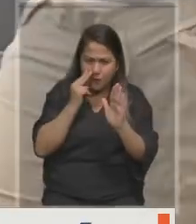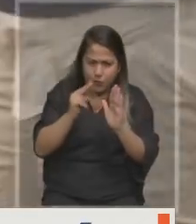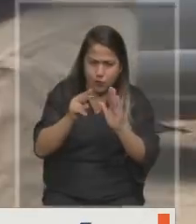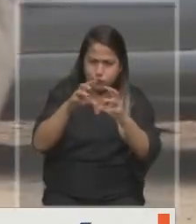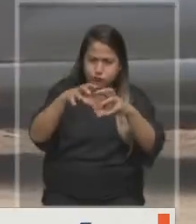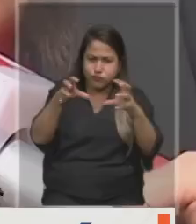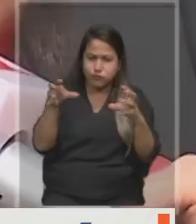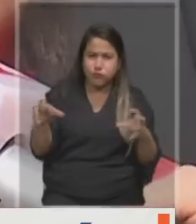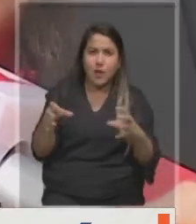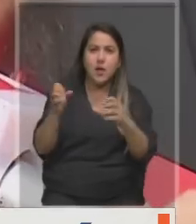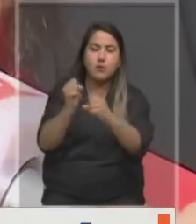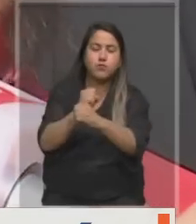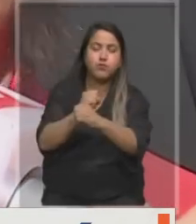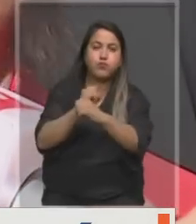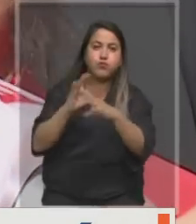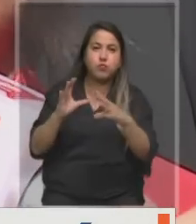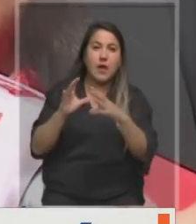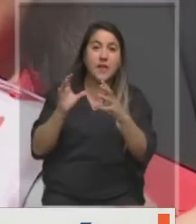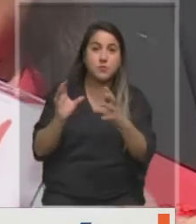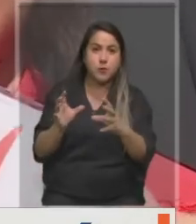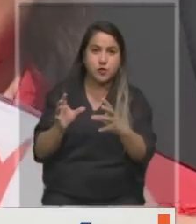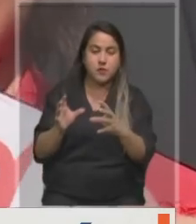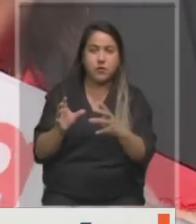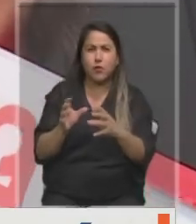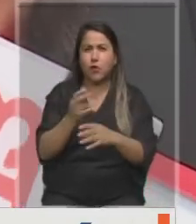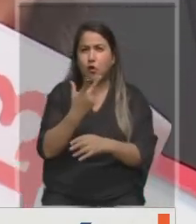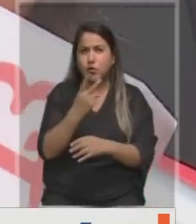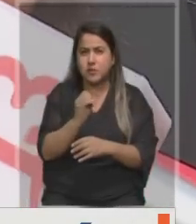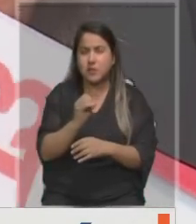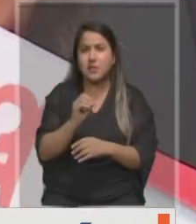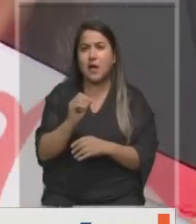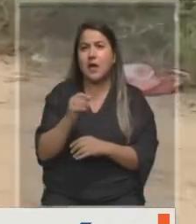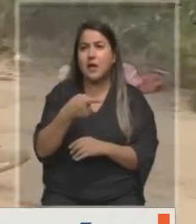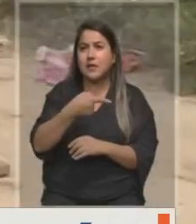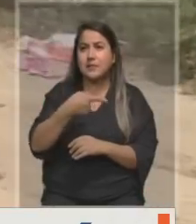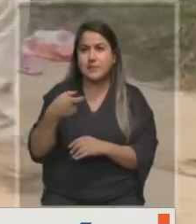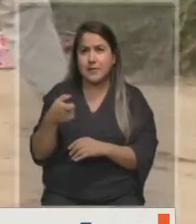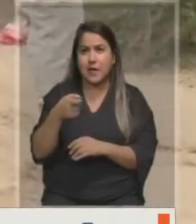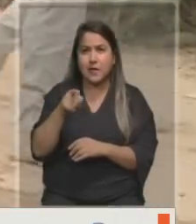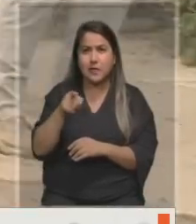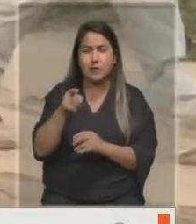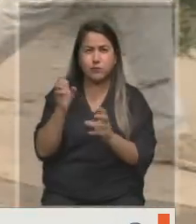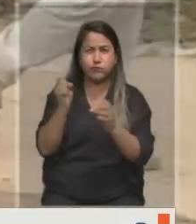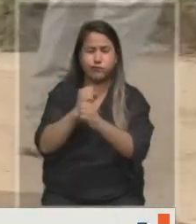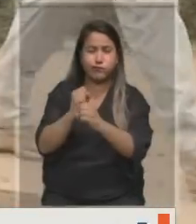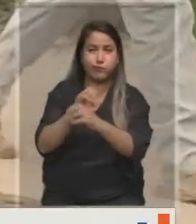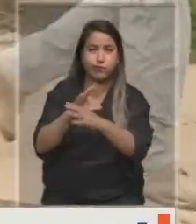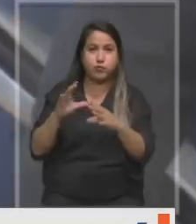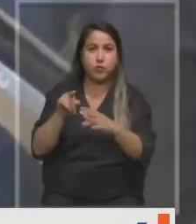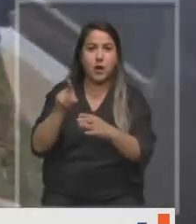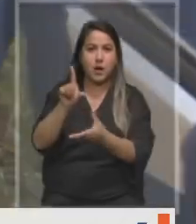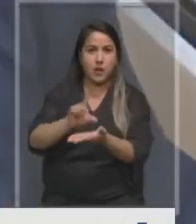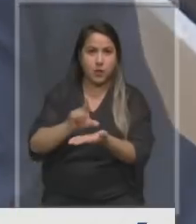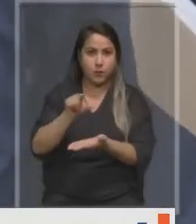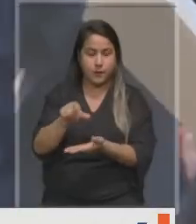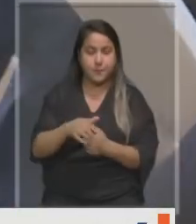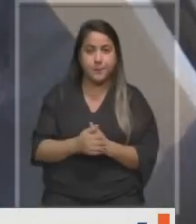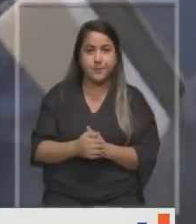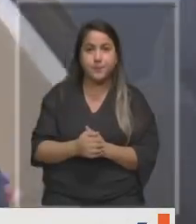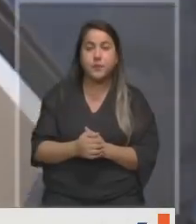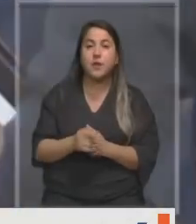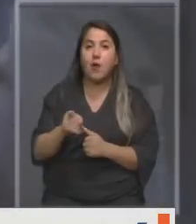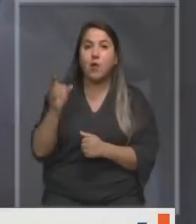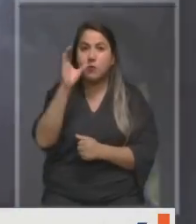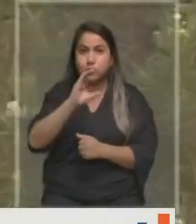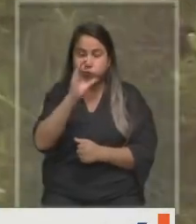estamos hablando de aproximadamente 80 100 vainillas en el en el lugar a esta hora las diligencias continúan para dar con el paradero